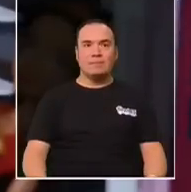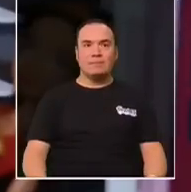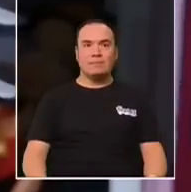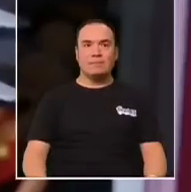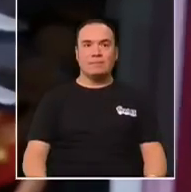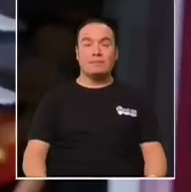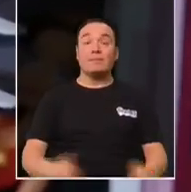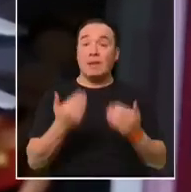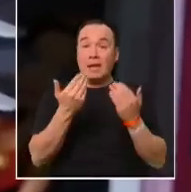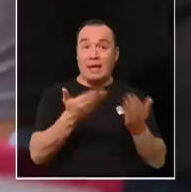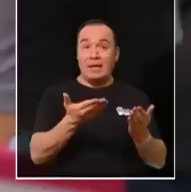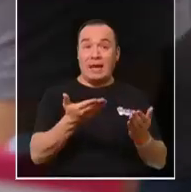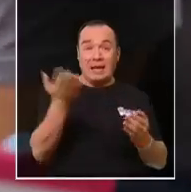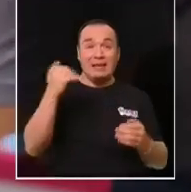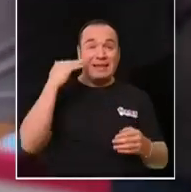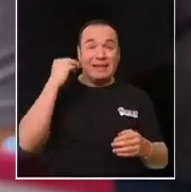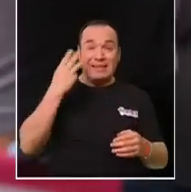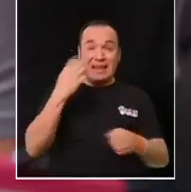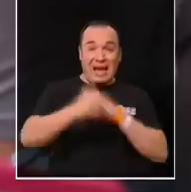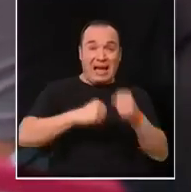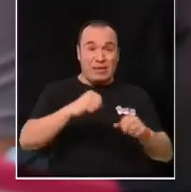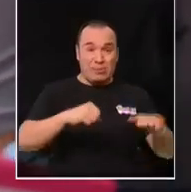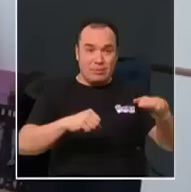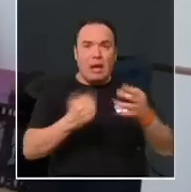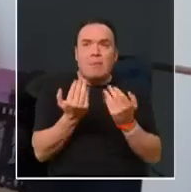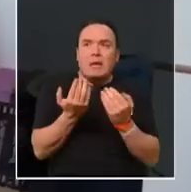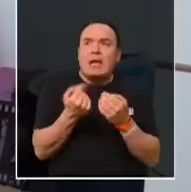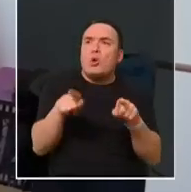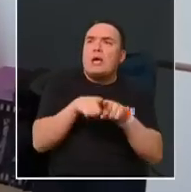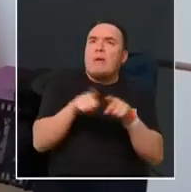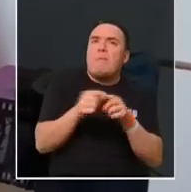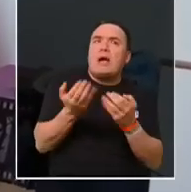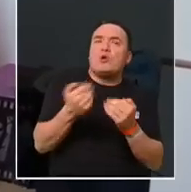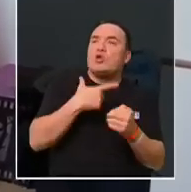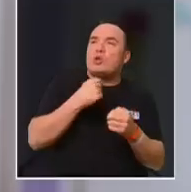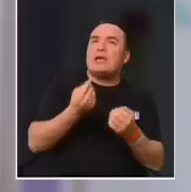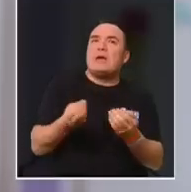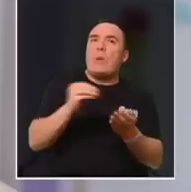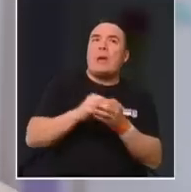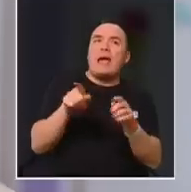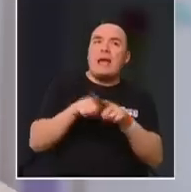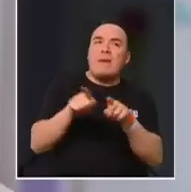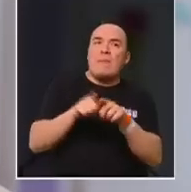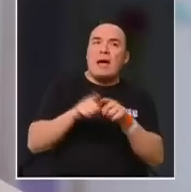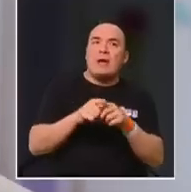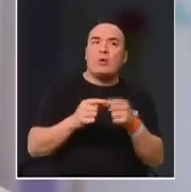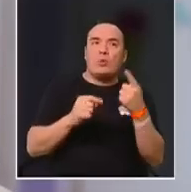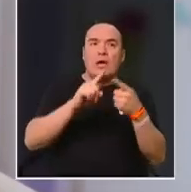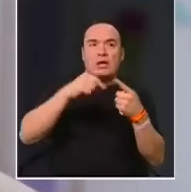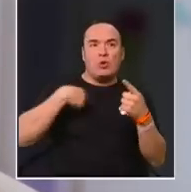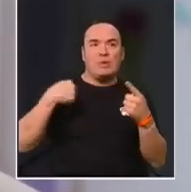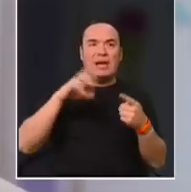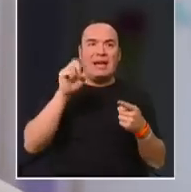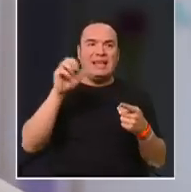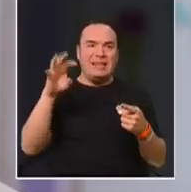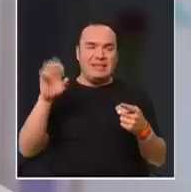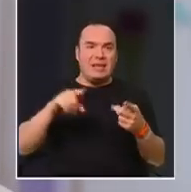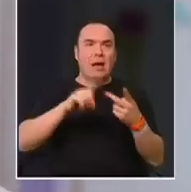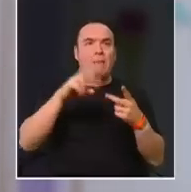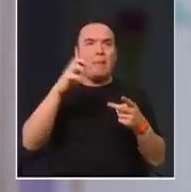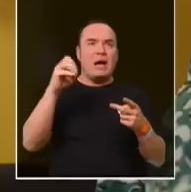La José, desde los 3 años, está esperando a sus hermanos. 3 hermanos, una Alicia, otro Pablo y